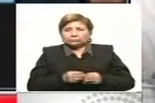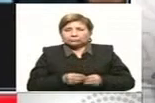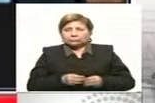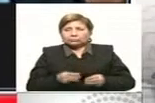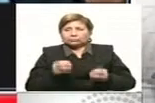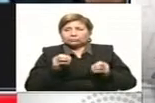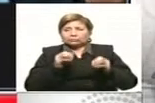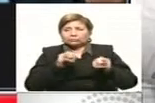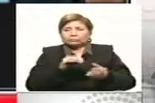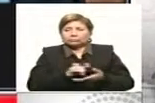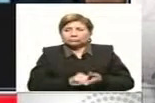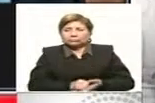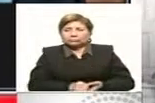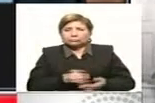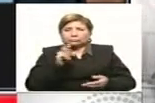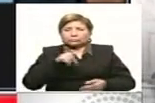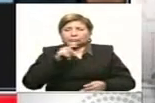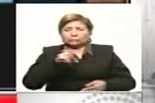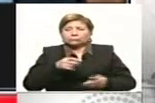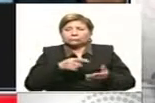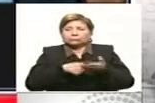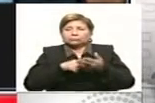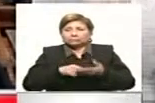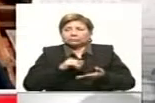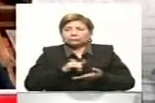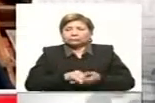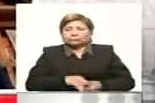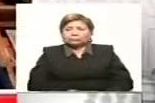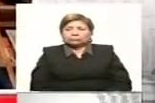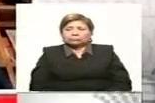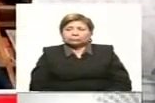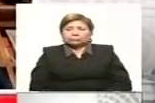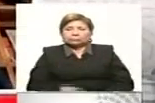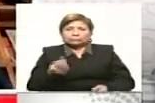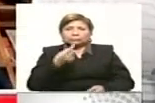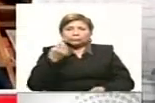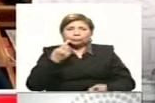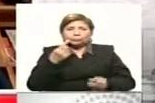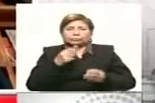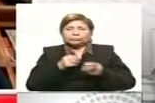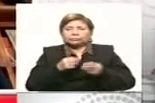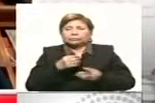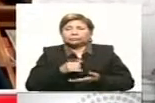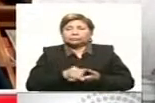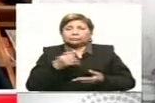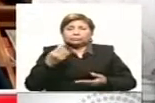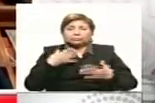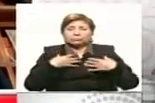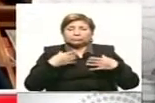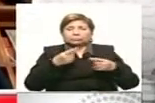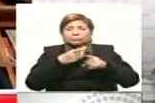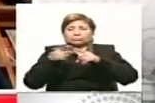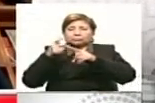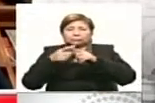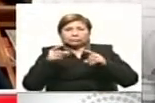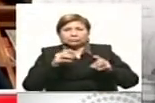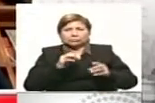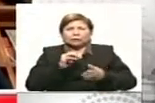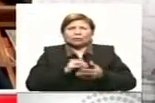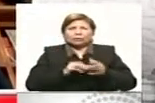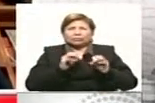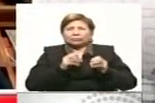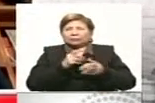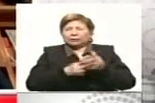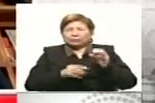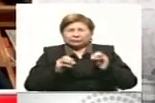desnudado las grandes necesidades pendientes de resolver, no solo en el sector salud, en diferentes sectores, acá